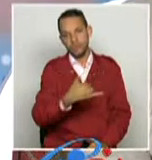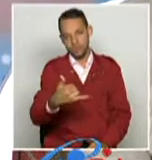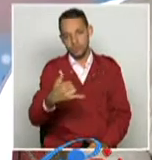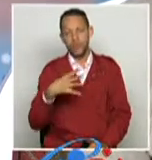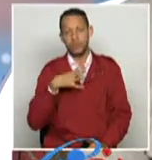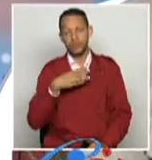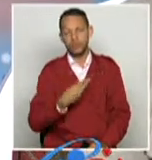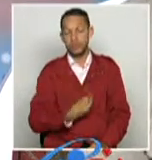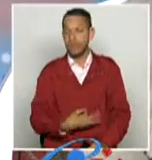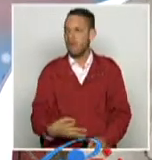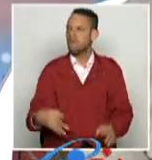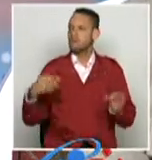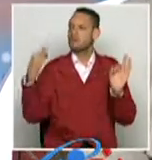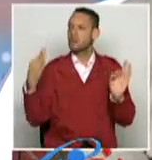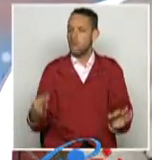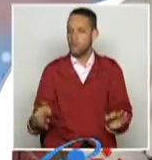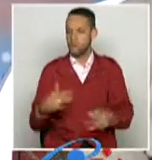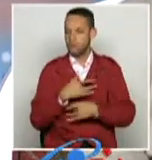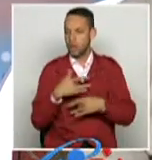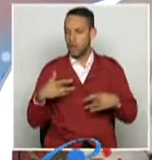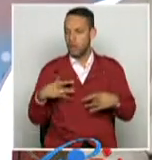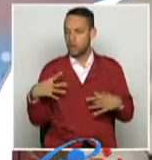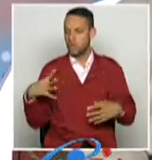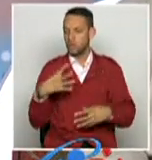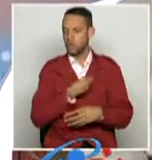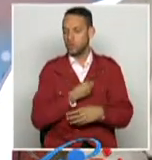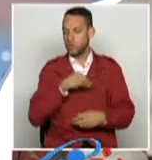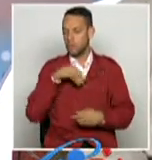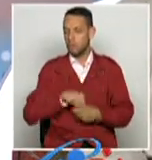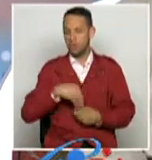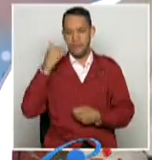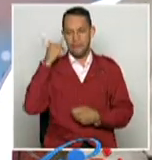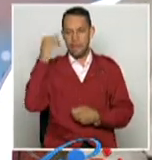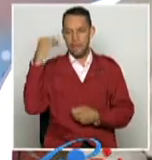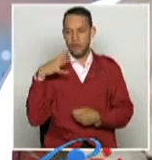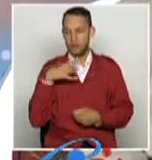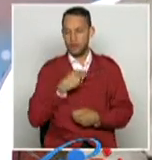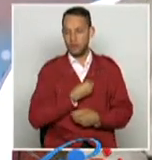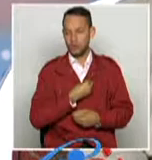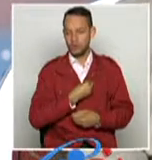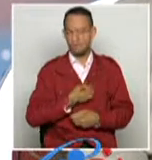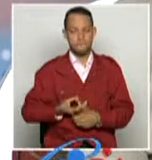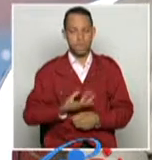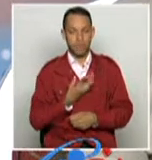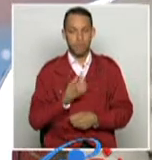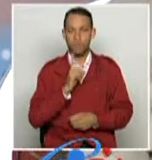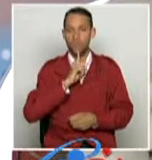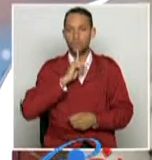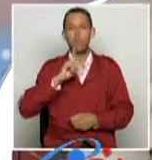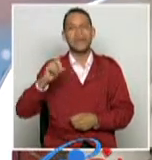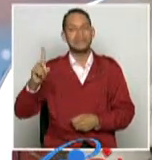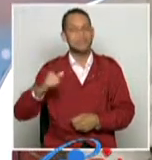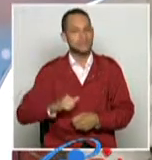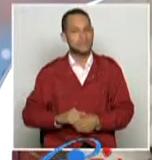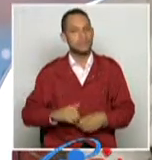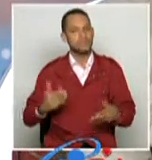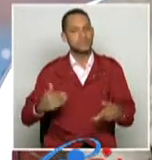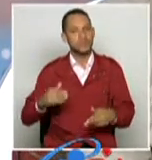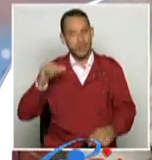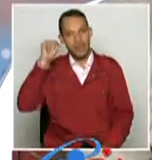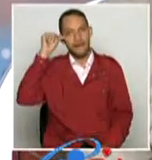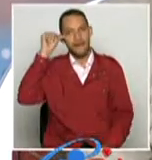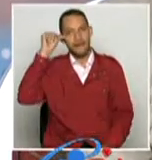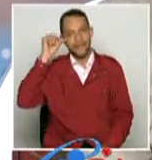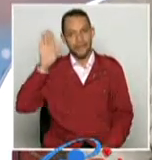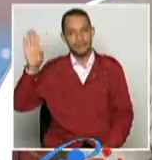es creer que la medicina nuestra es la nuestra. Pero si estudiamos la historia de la medicina, pues el Oriente,